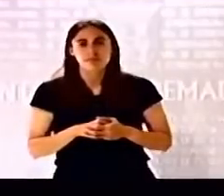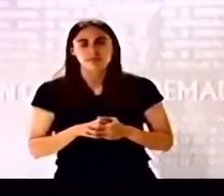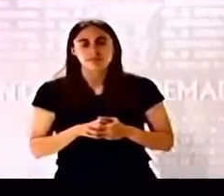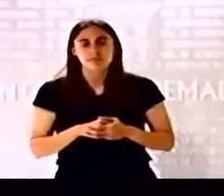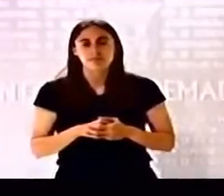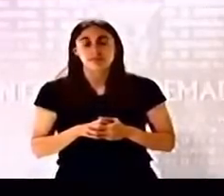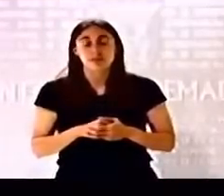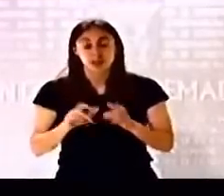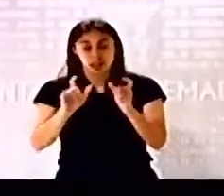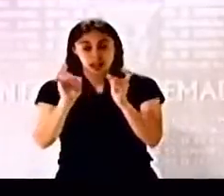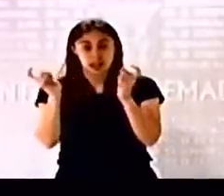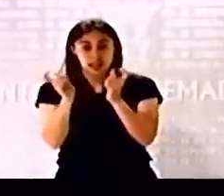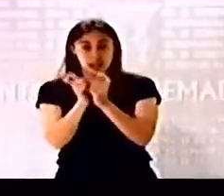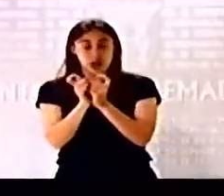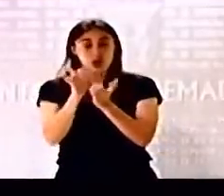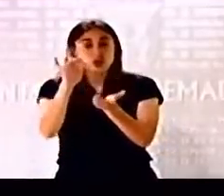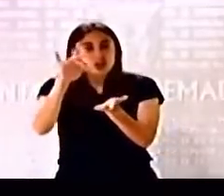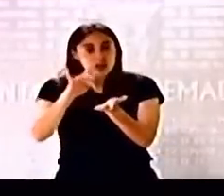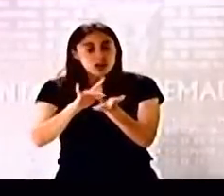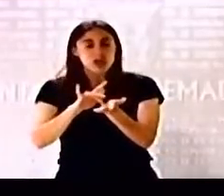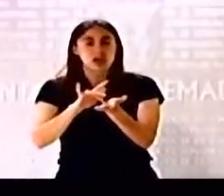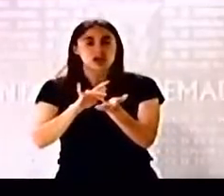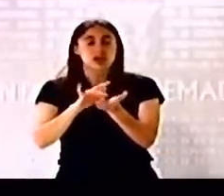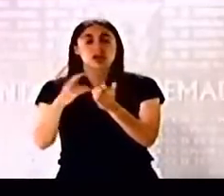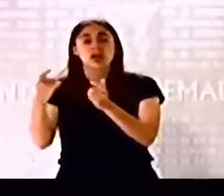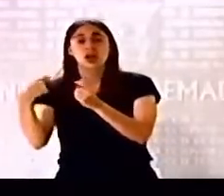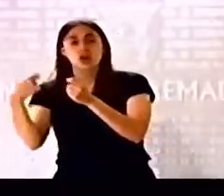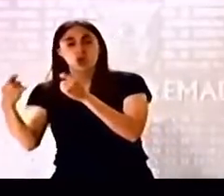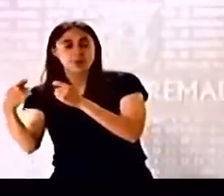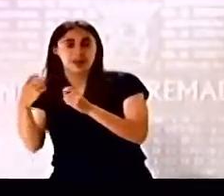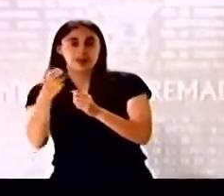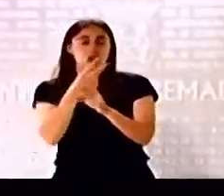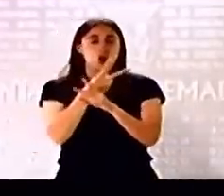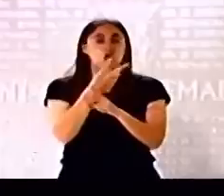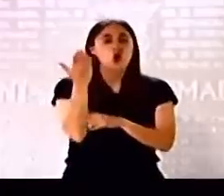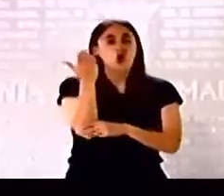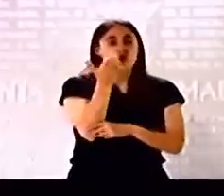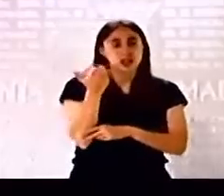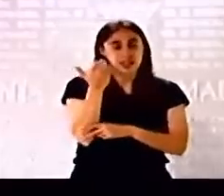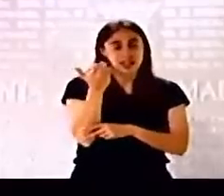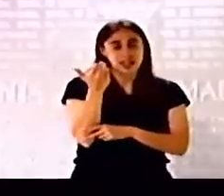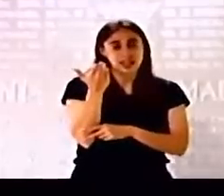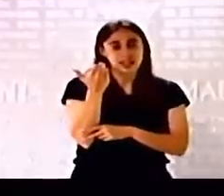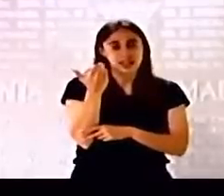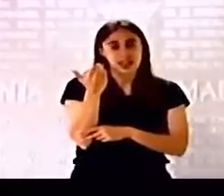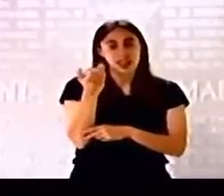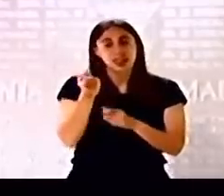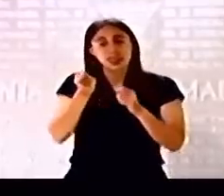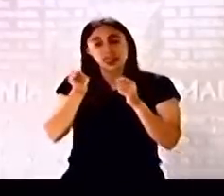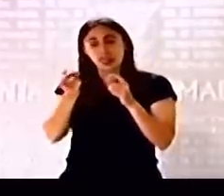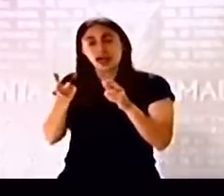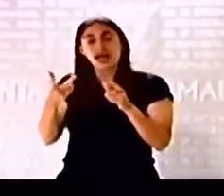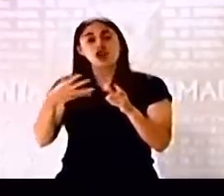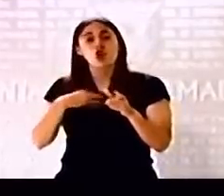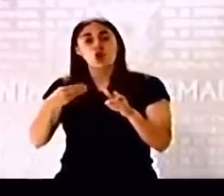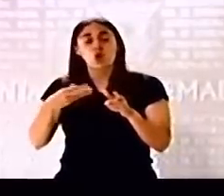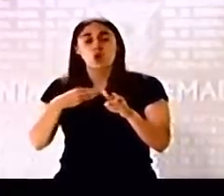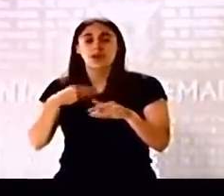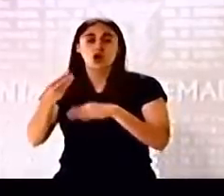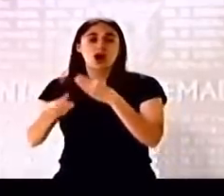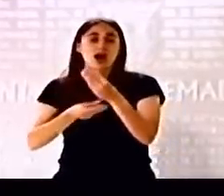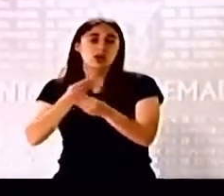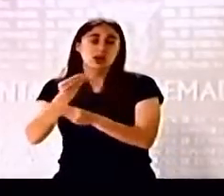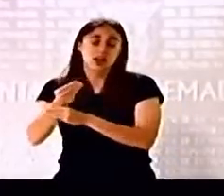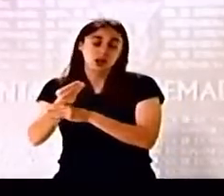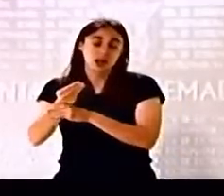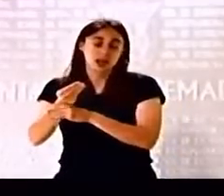En la reunión que tuvimos con el sector del comercio y con el sector de la hostelería, se le facilitó el documento de actuaciones con respecto